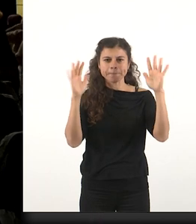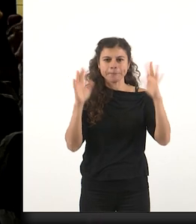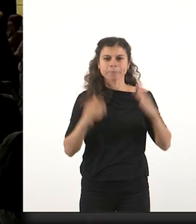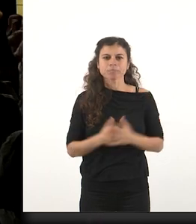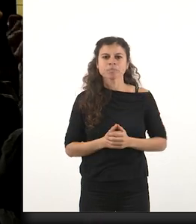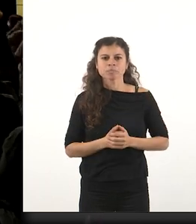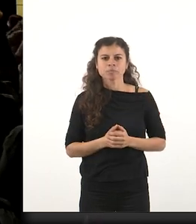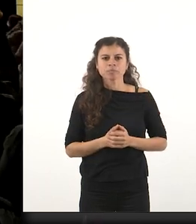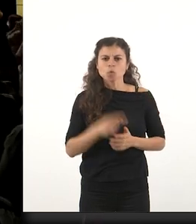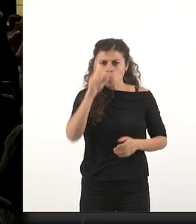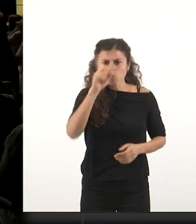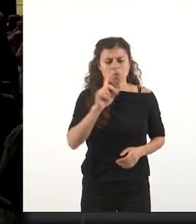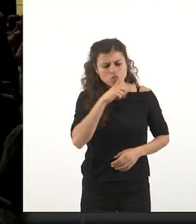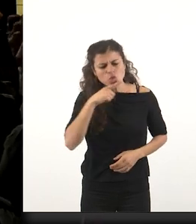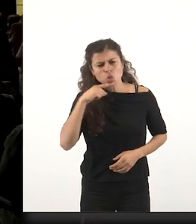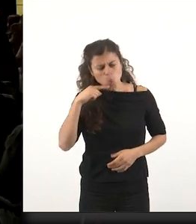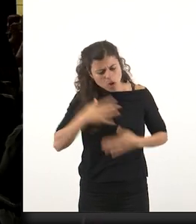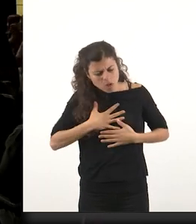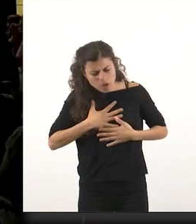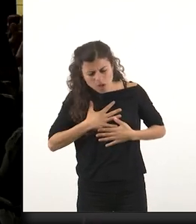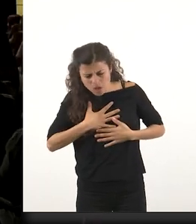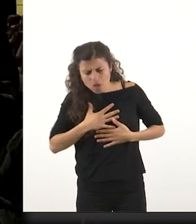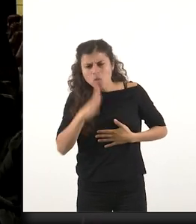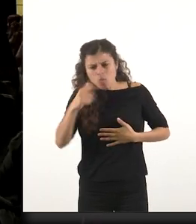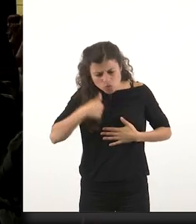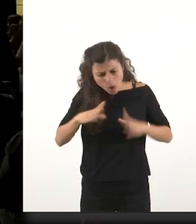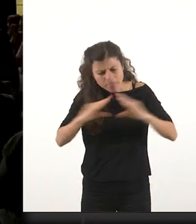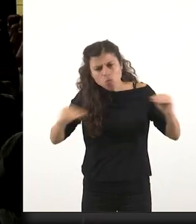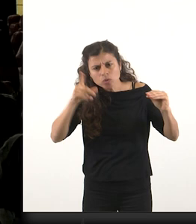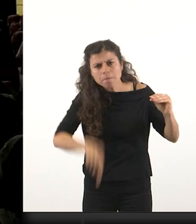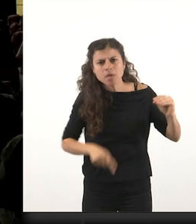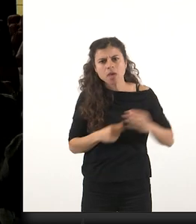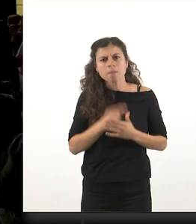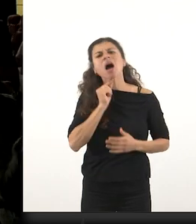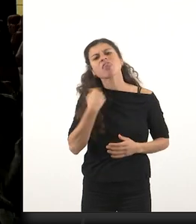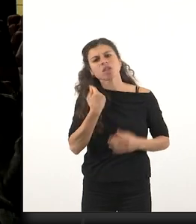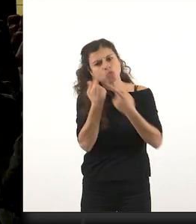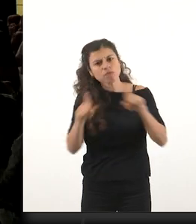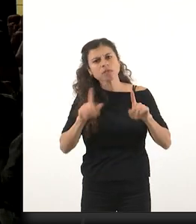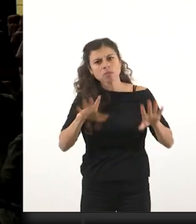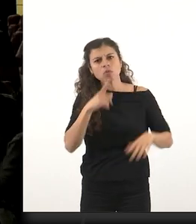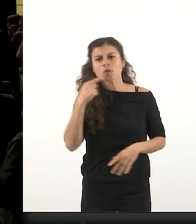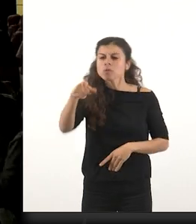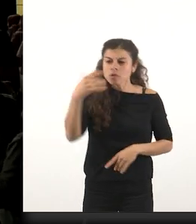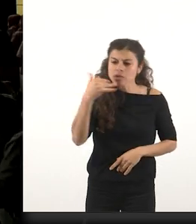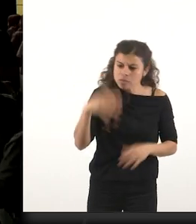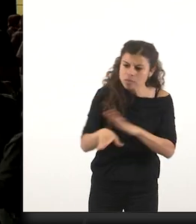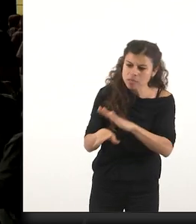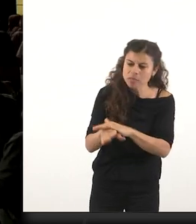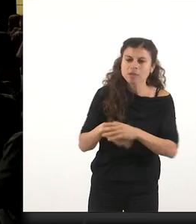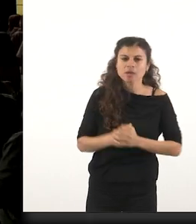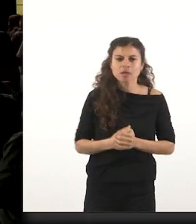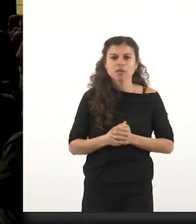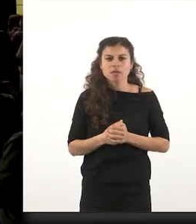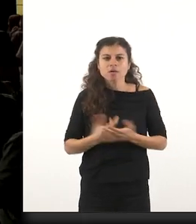¿No sabéis? ¿No sabéis cuánto me duele en el alma a mí eso? Porque yo soy andaluz también. Se siguen riendo, nene, ¿ves? Claro, que es que